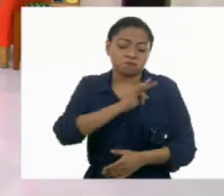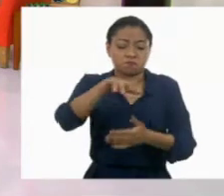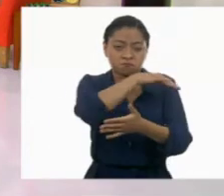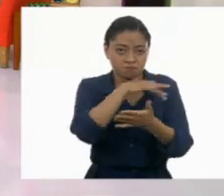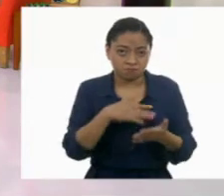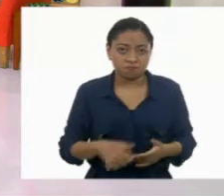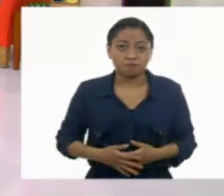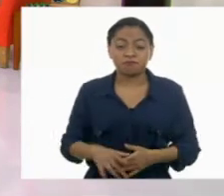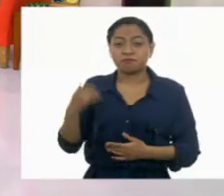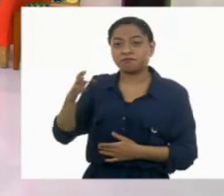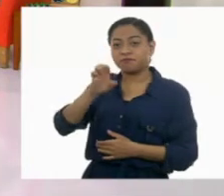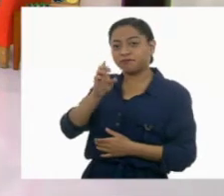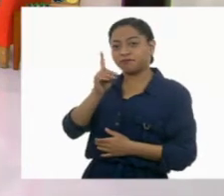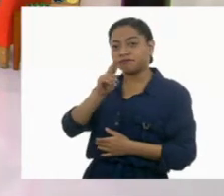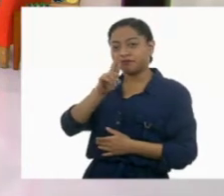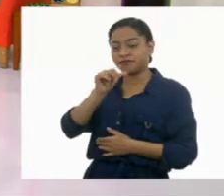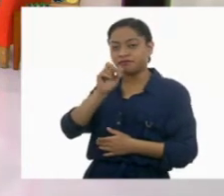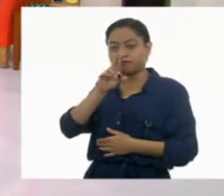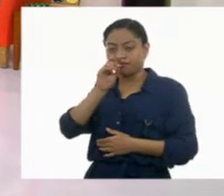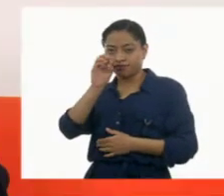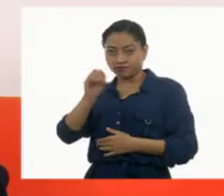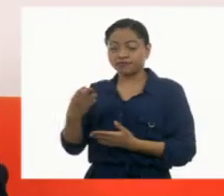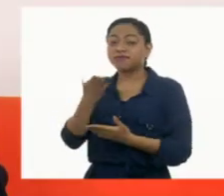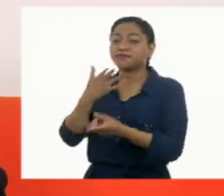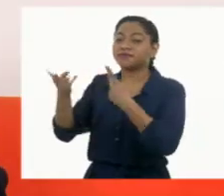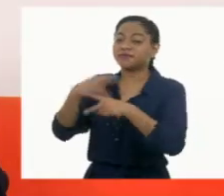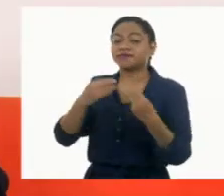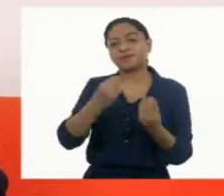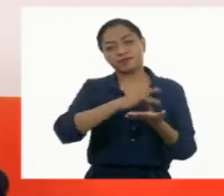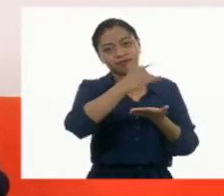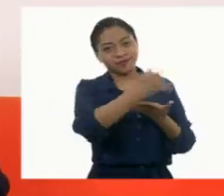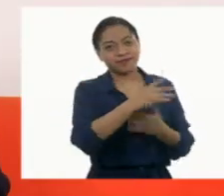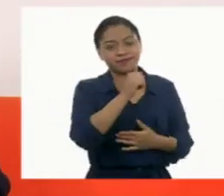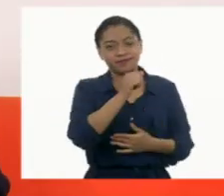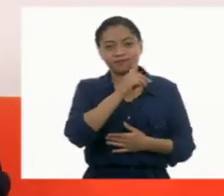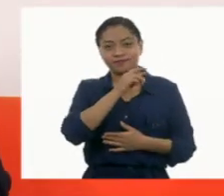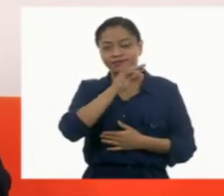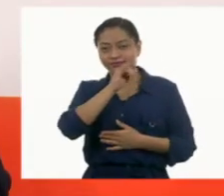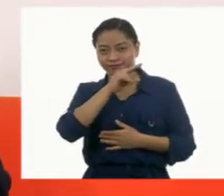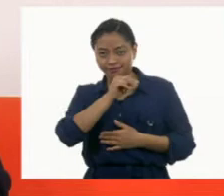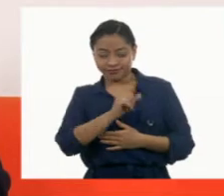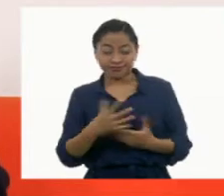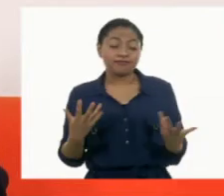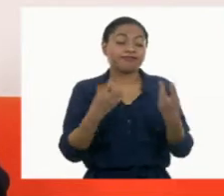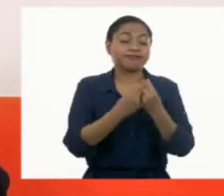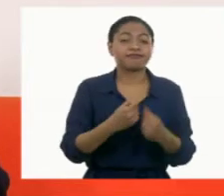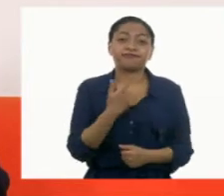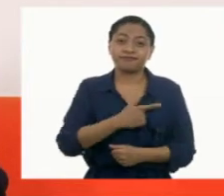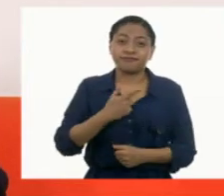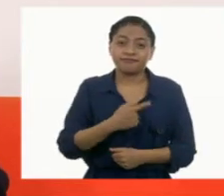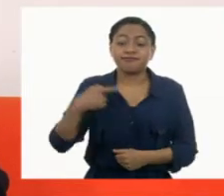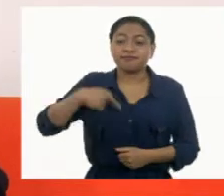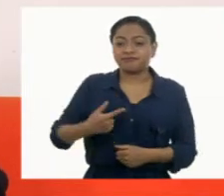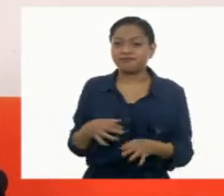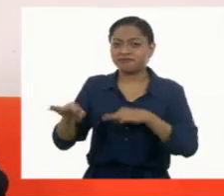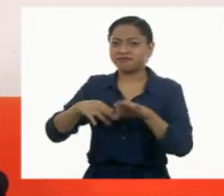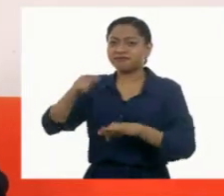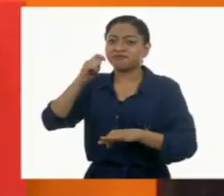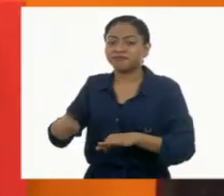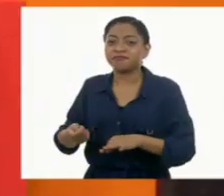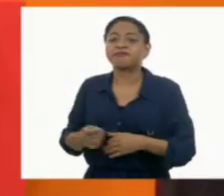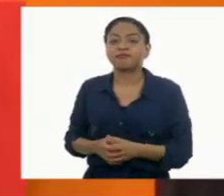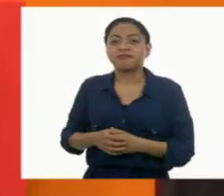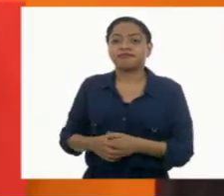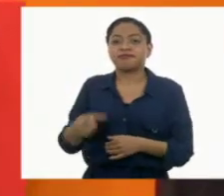acompaña Eduardo Hernández. Bienvenido, Eduardo. Muchas gracias, Adriana. Es un gusto estar con ustedes. Yo trabajo para una organización de la sociedad